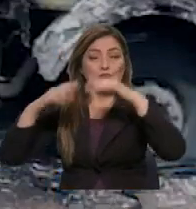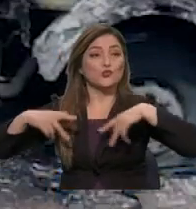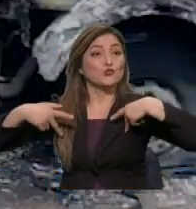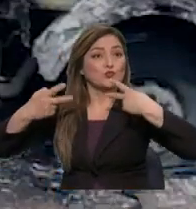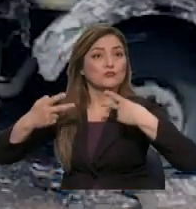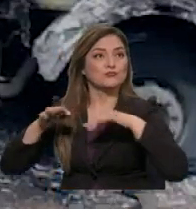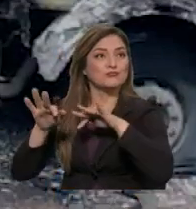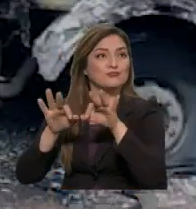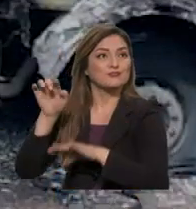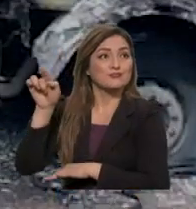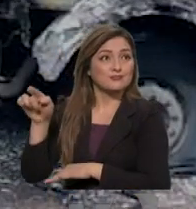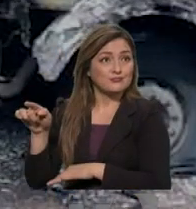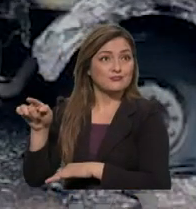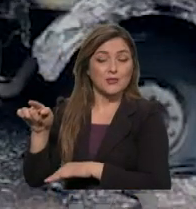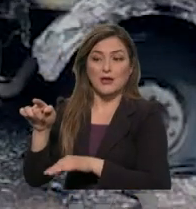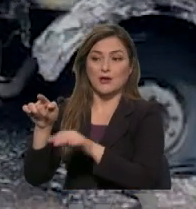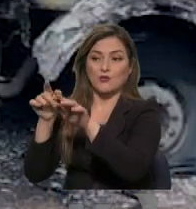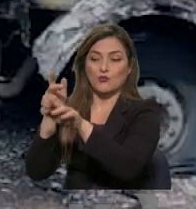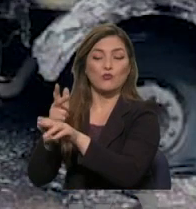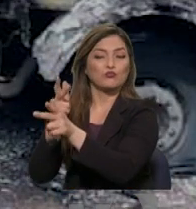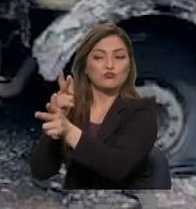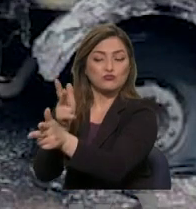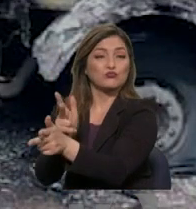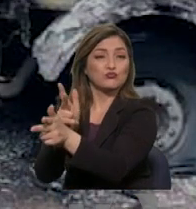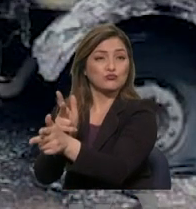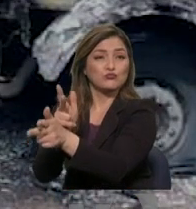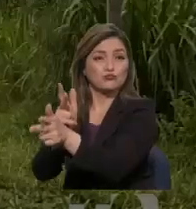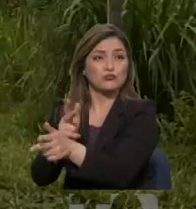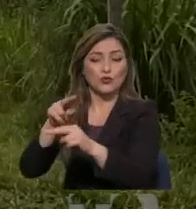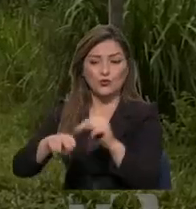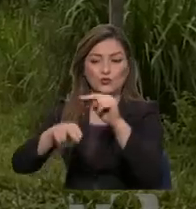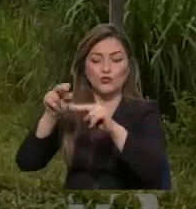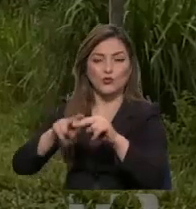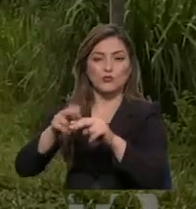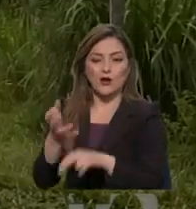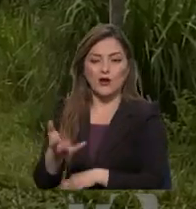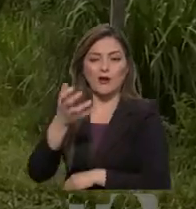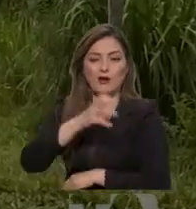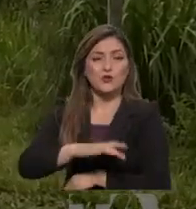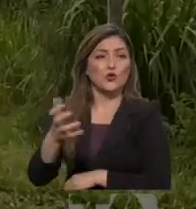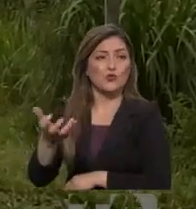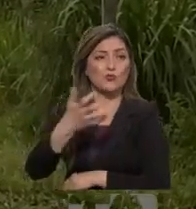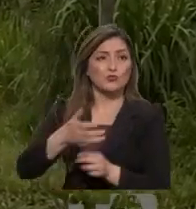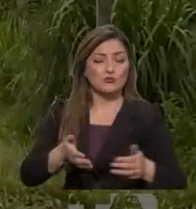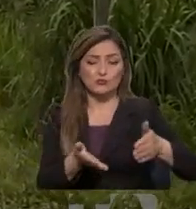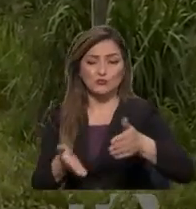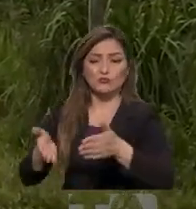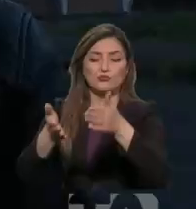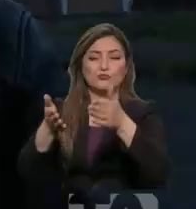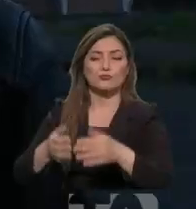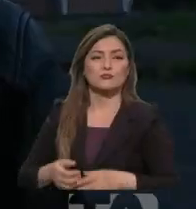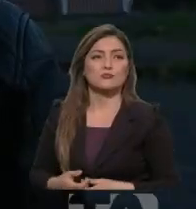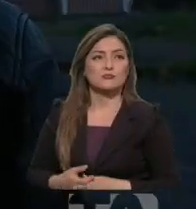quienes explicaron que el traslado de la máquina solo tenía como objeto construir un camino vecinal desde Huarins a una comunidad aledaña en el